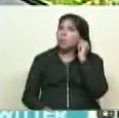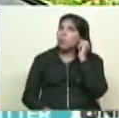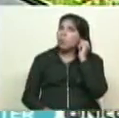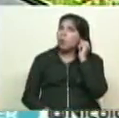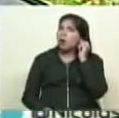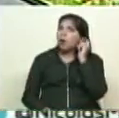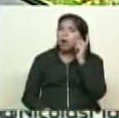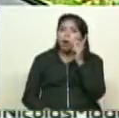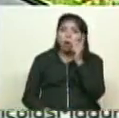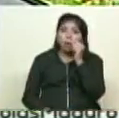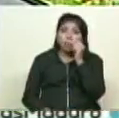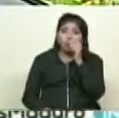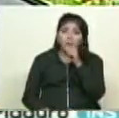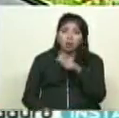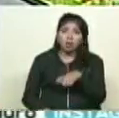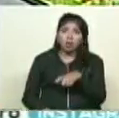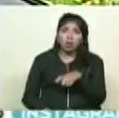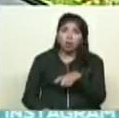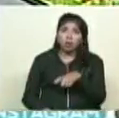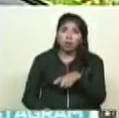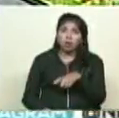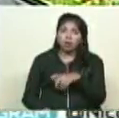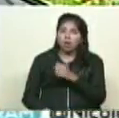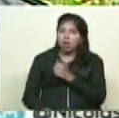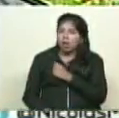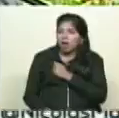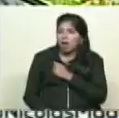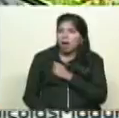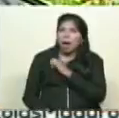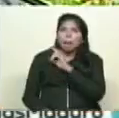el hombre que aman esta patria.